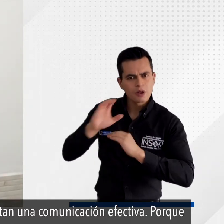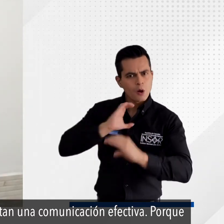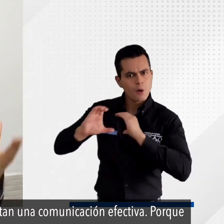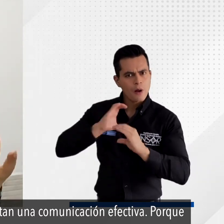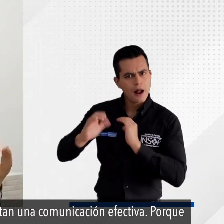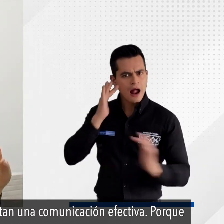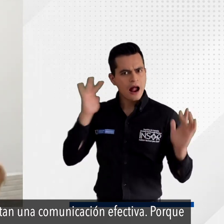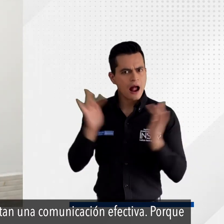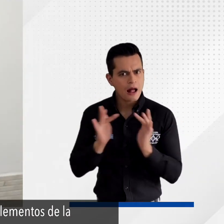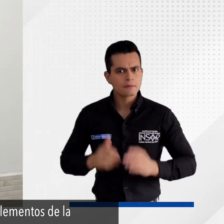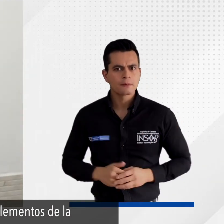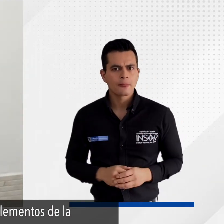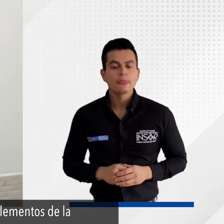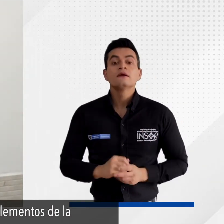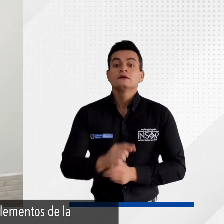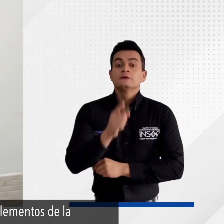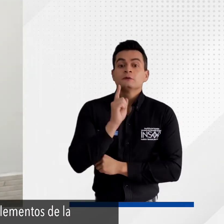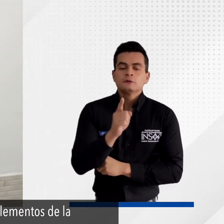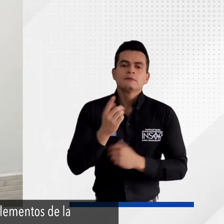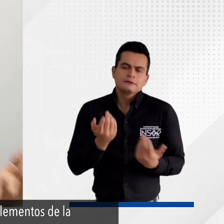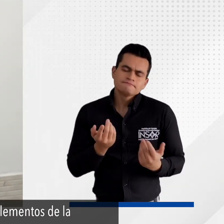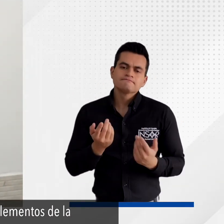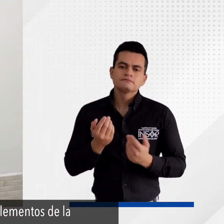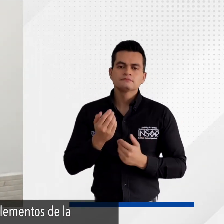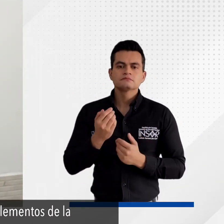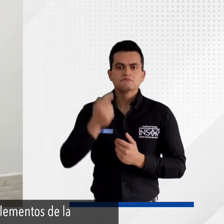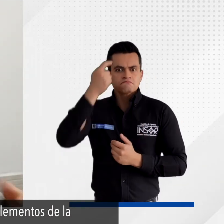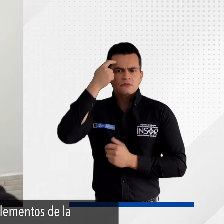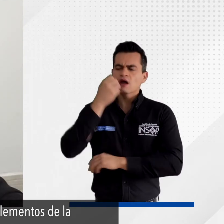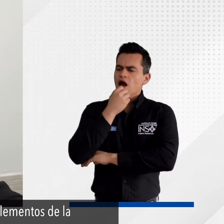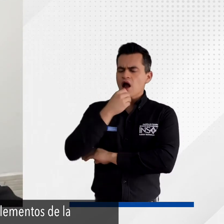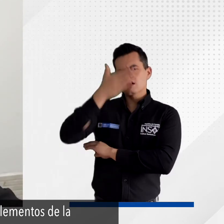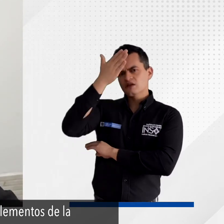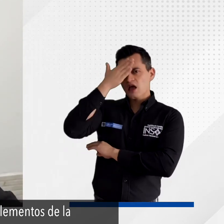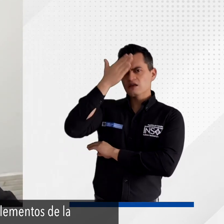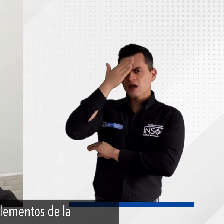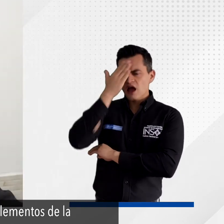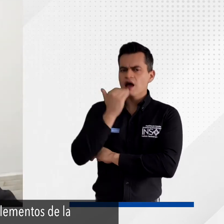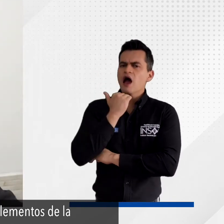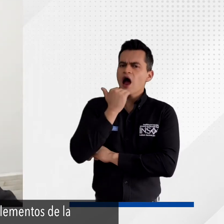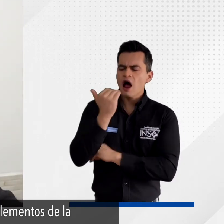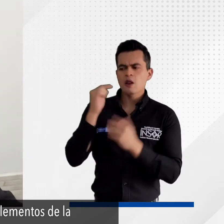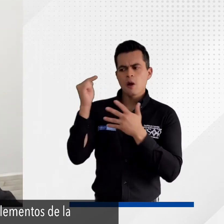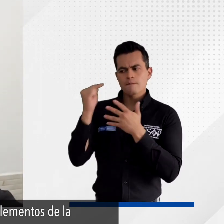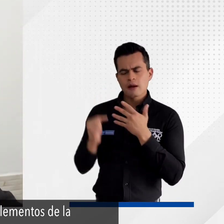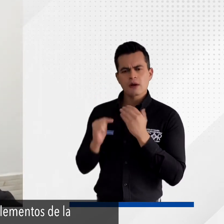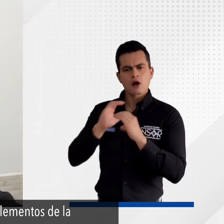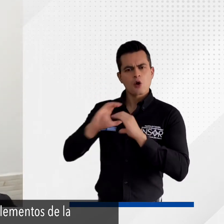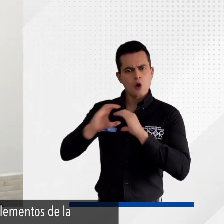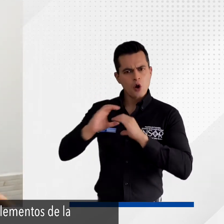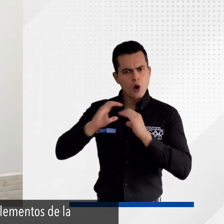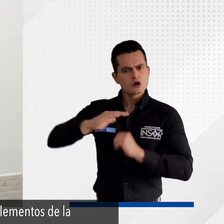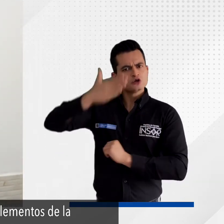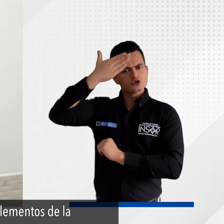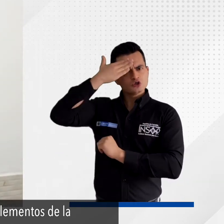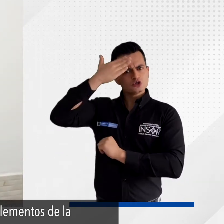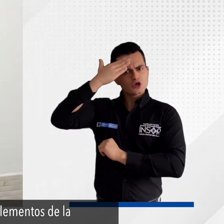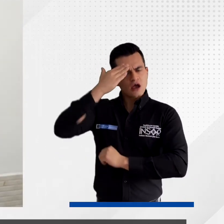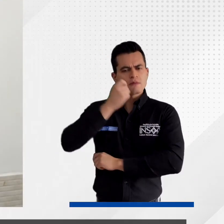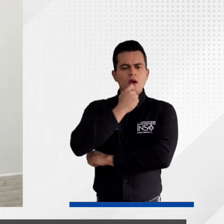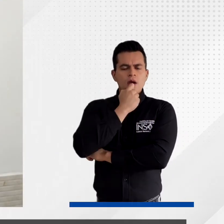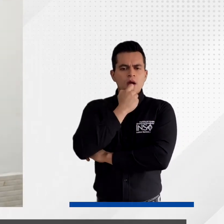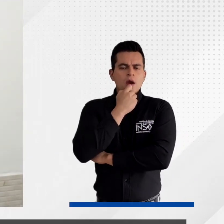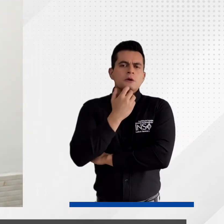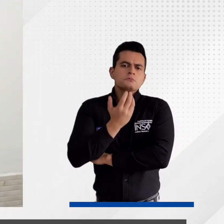nosotros conocemos o entendemos algunos elementos de la comunicación, o reconocemos la misma lengua de